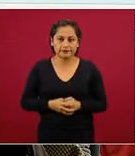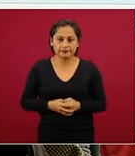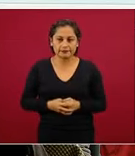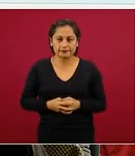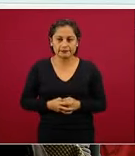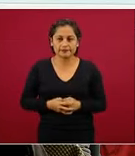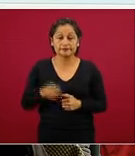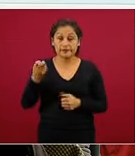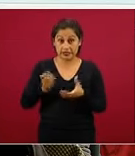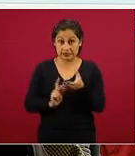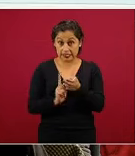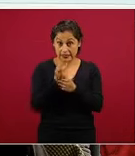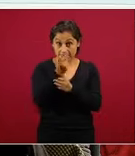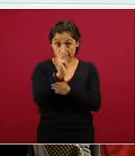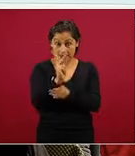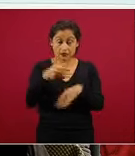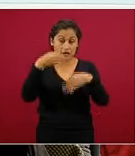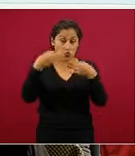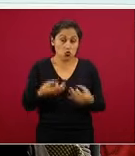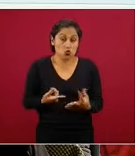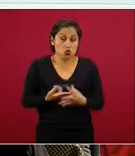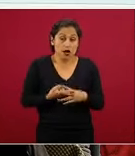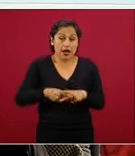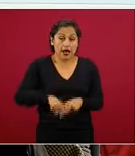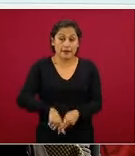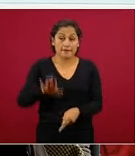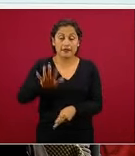Es una planta que se originó en el Cáucaso, en